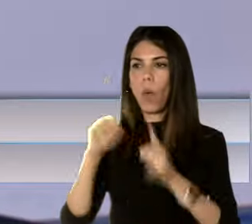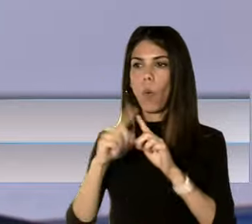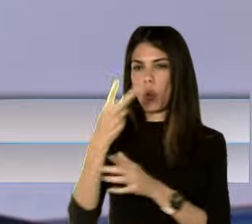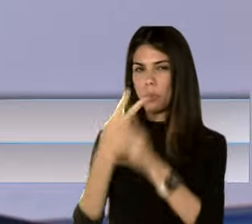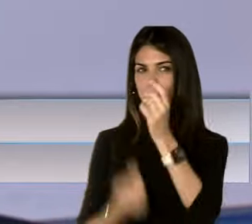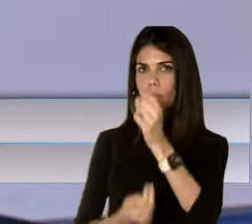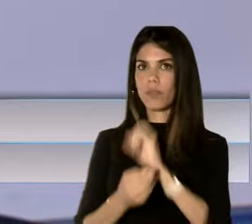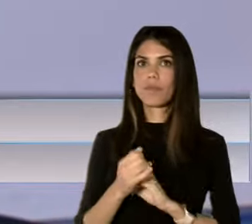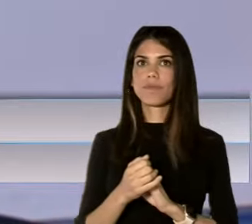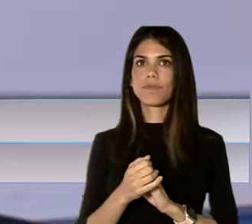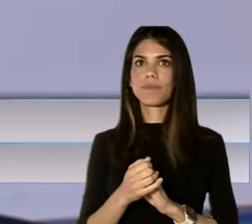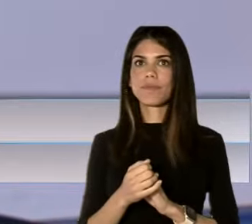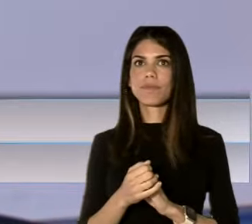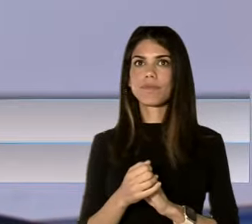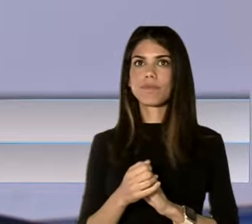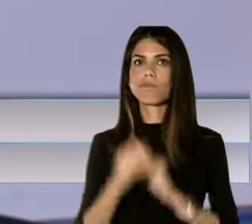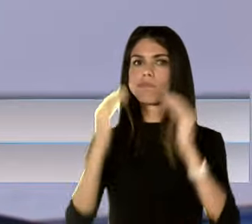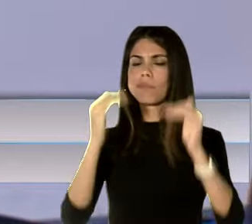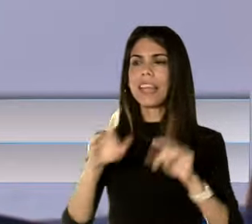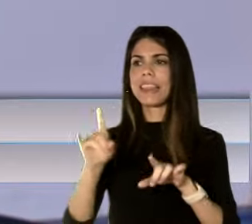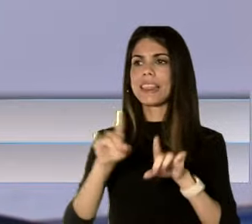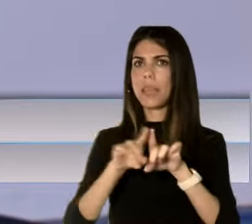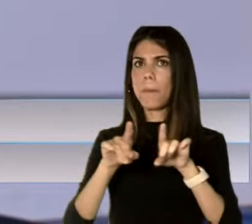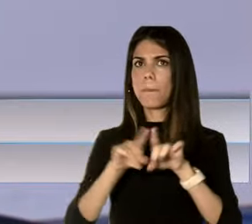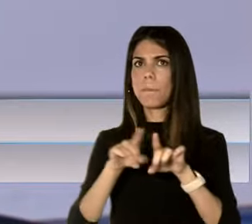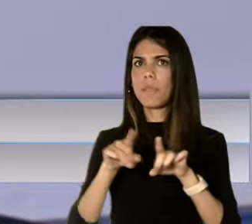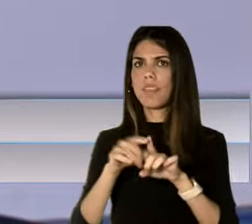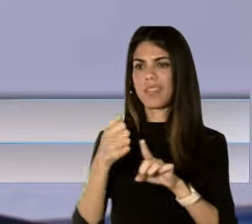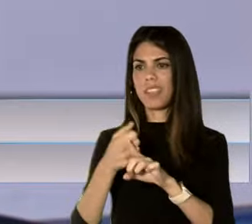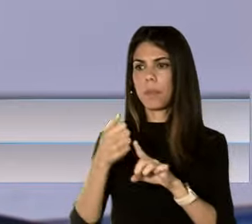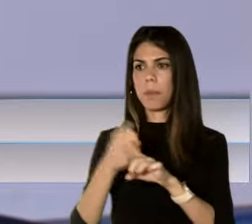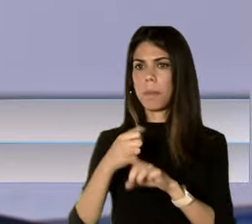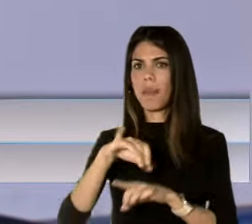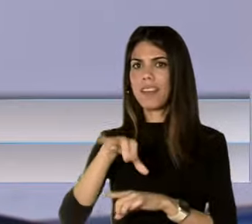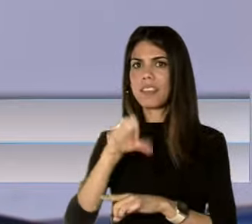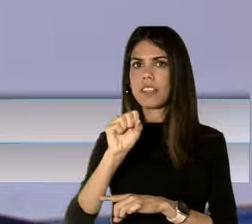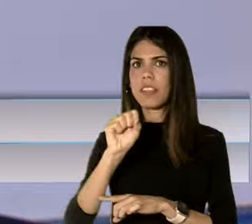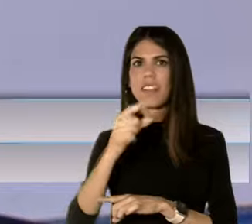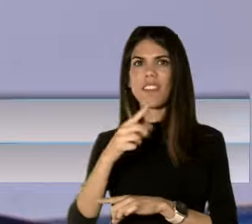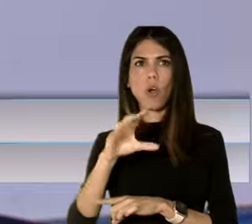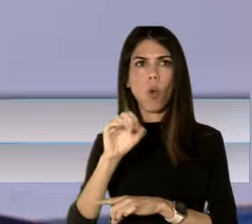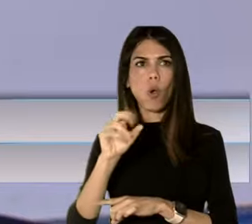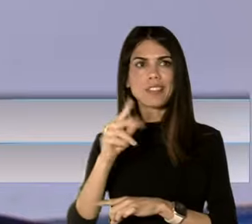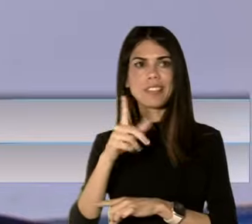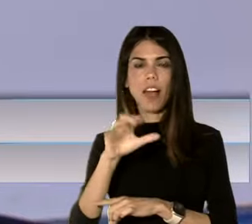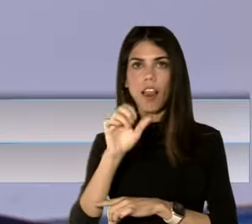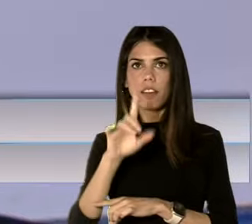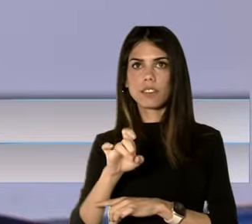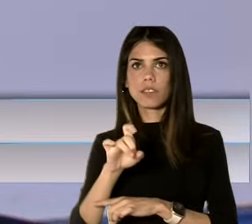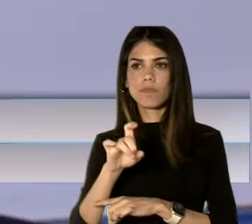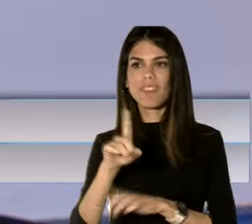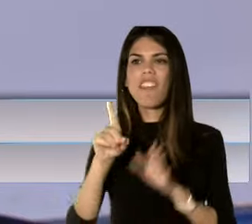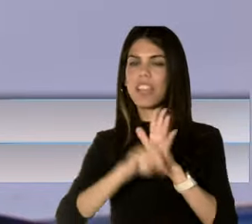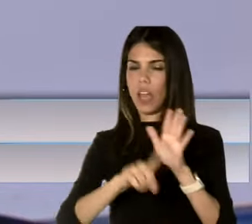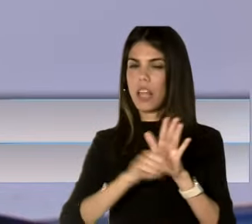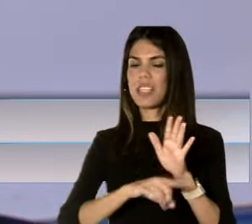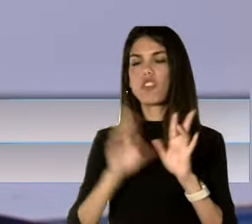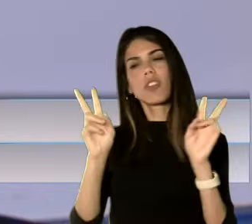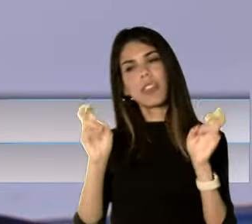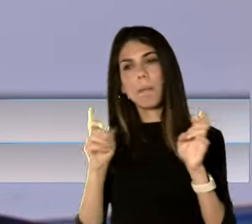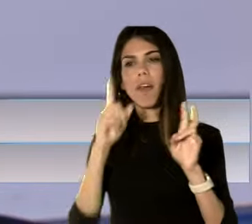precandidata eh También entra en el tema de lo que es la fiscalización Así que todos están quizás de acuerdo en los